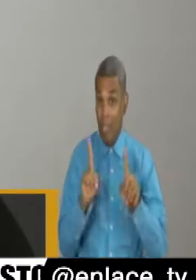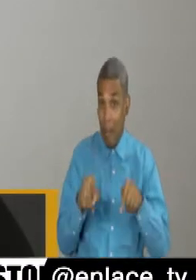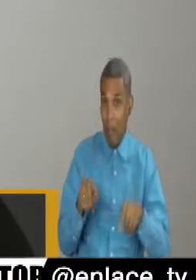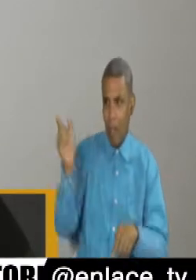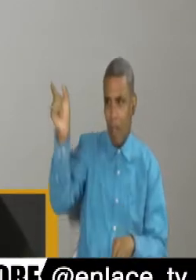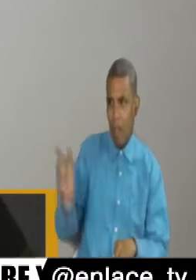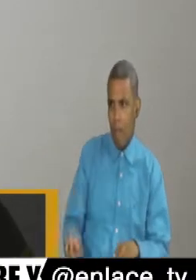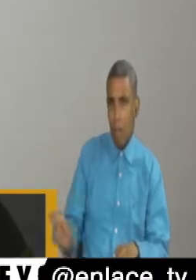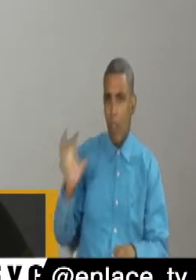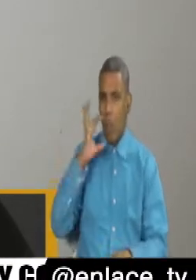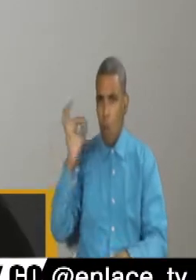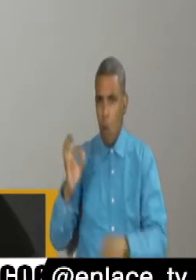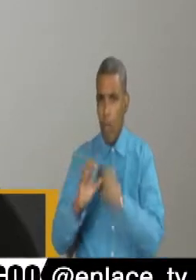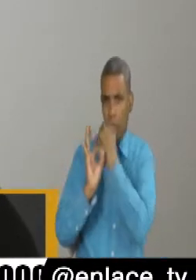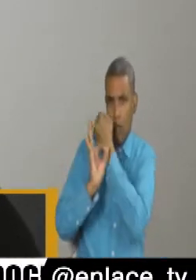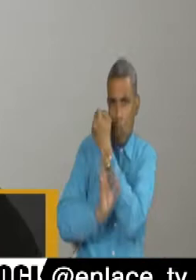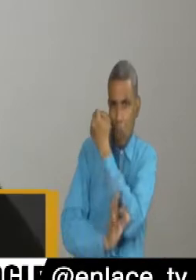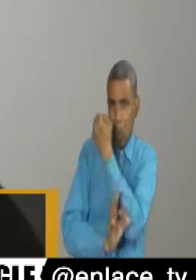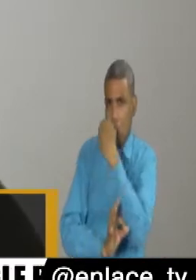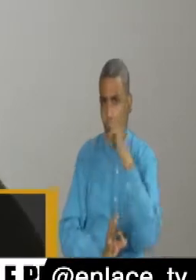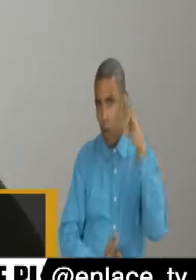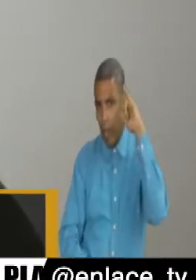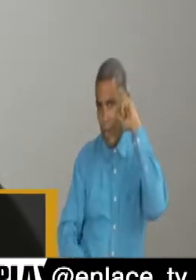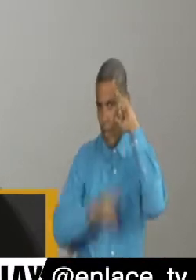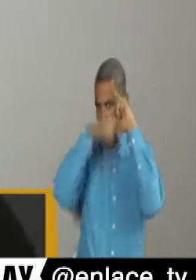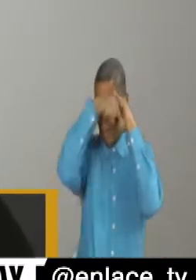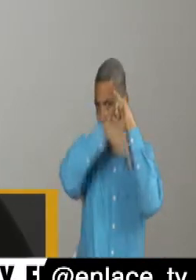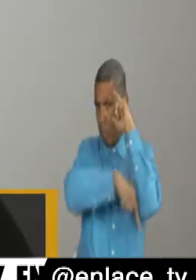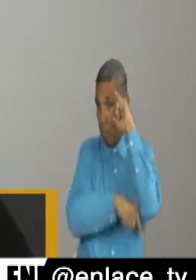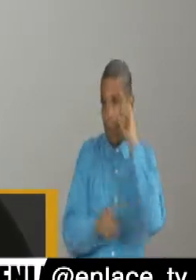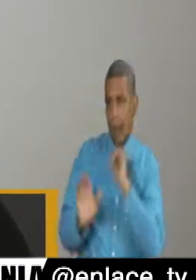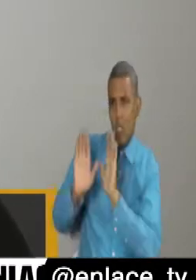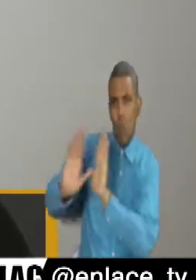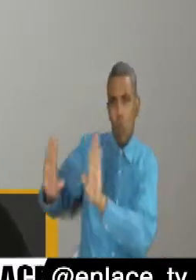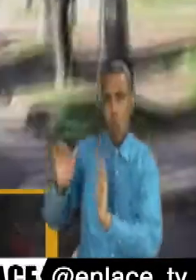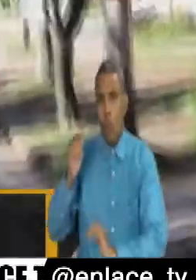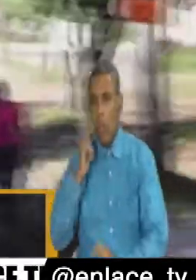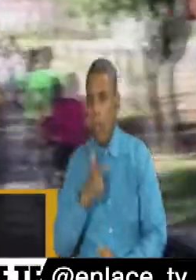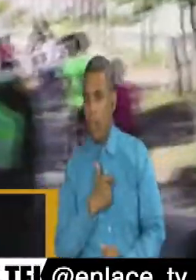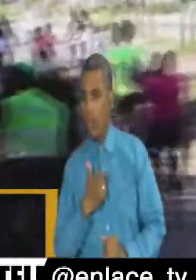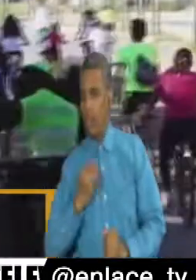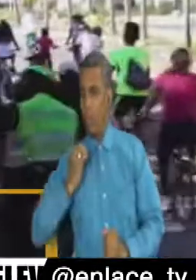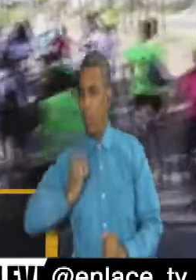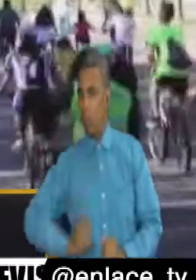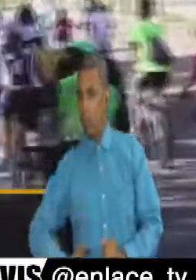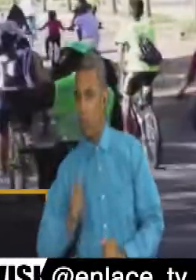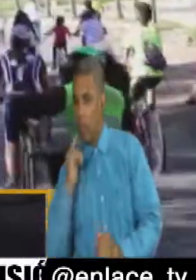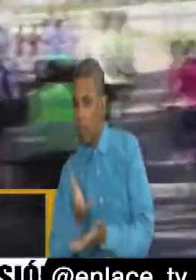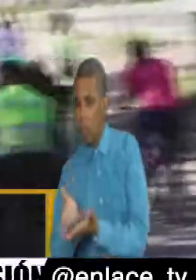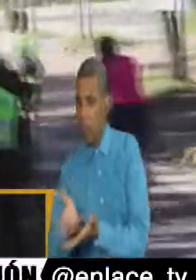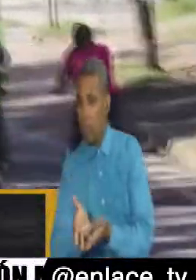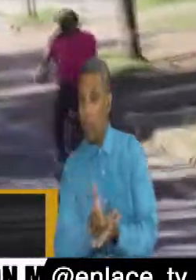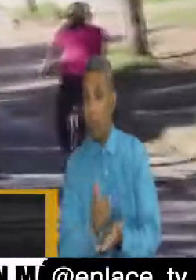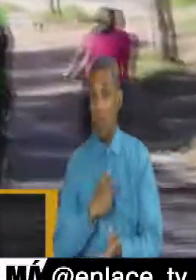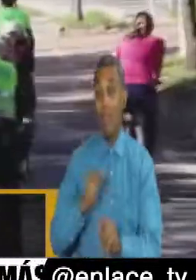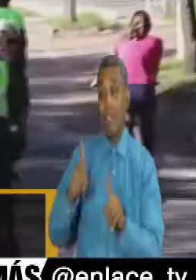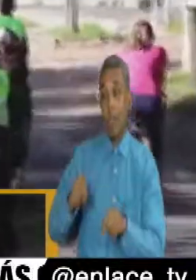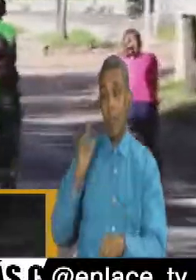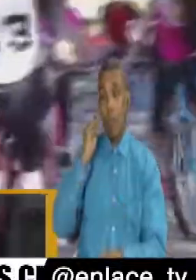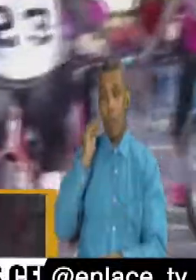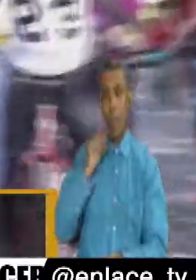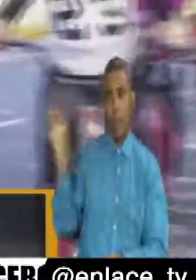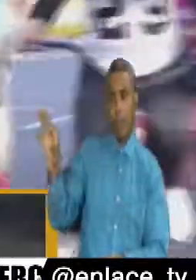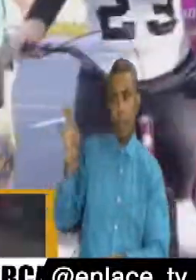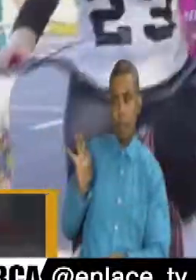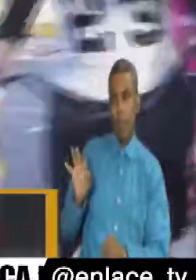señor subteniente Gaviria, quien es el jefe de prevención y educación ciudadana. La jornada se adelantó durante el fin de semana en la ciudad, recorriendo